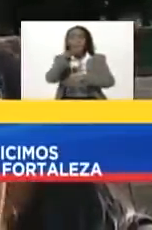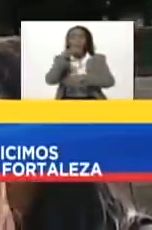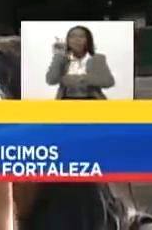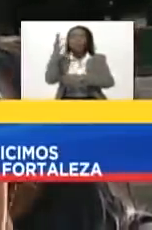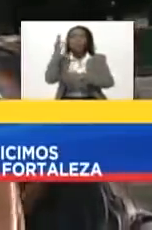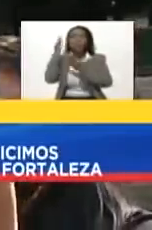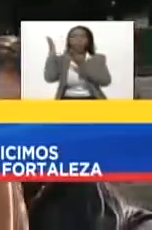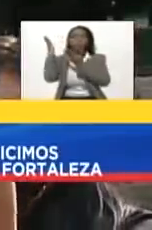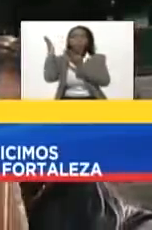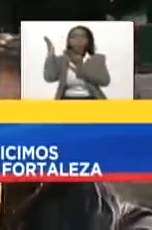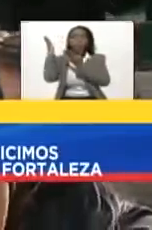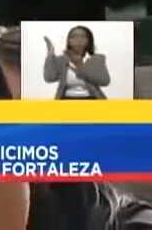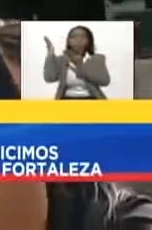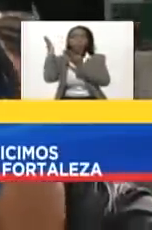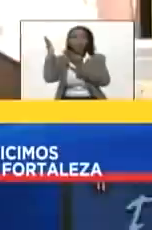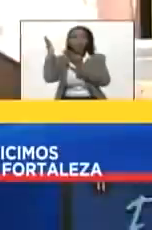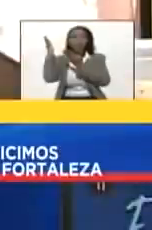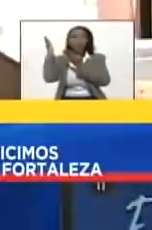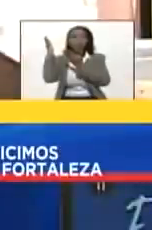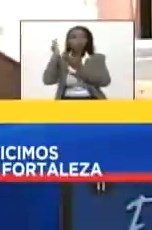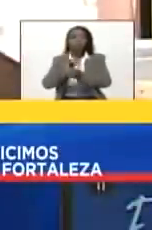Yamilet,